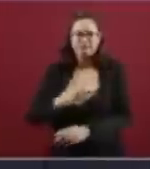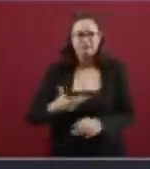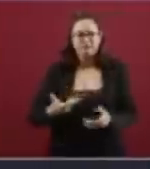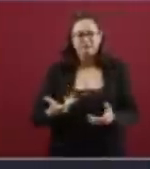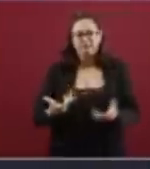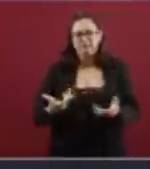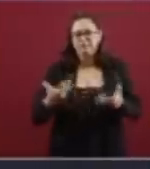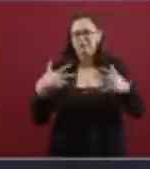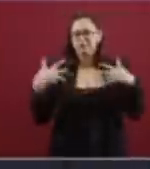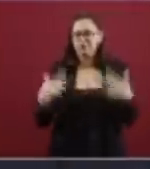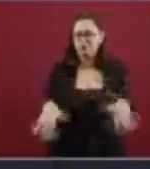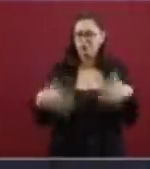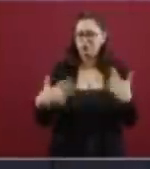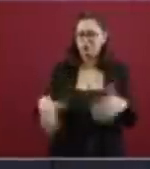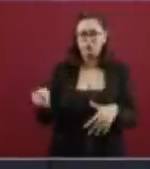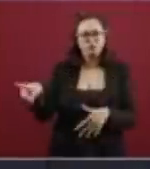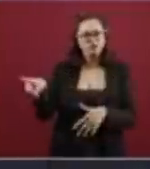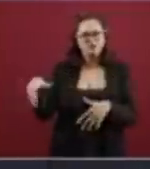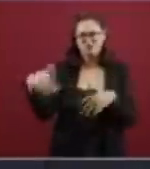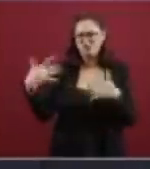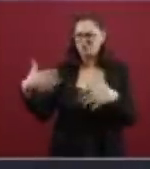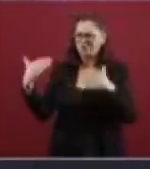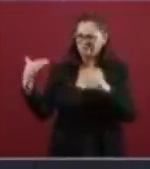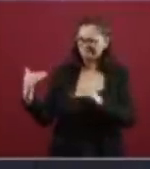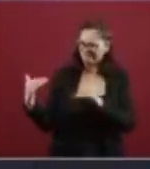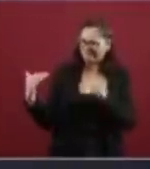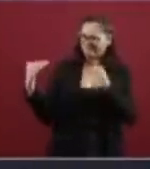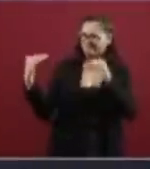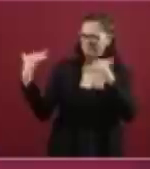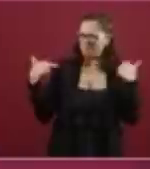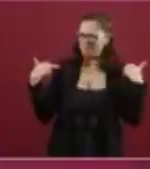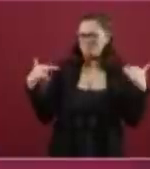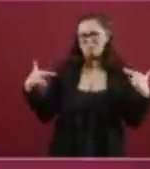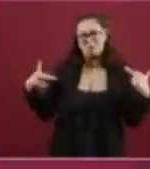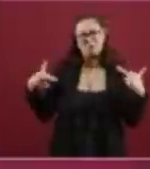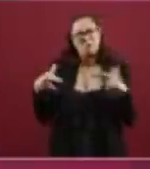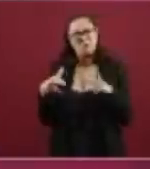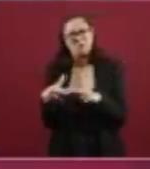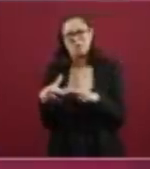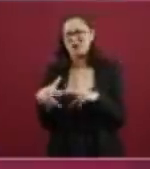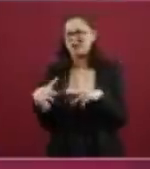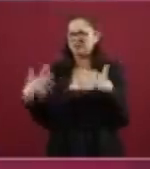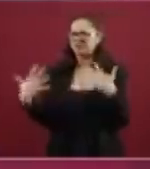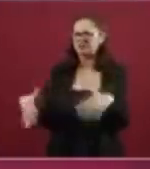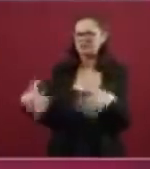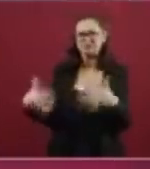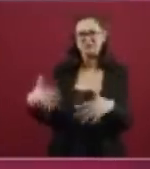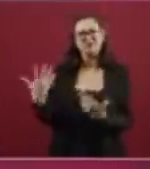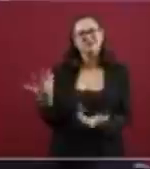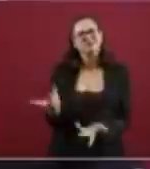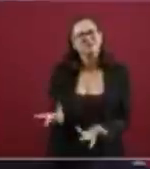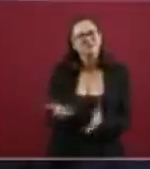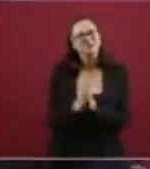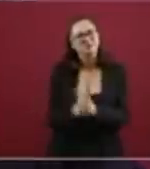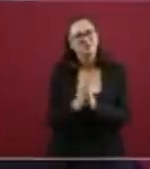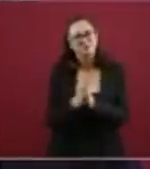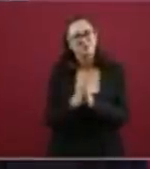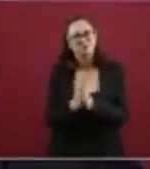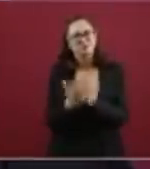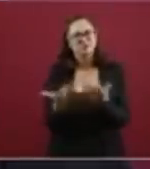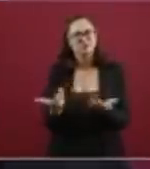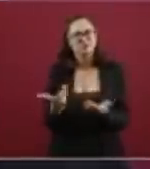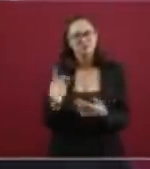era un apostolado el maestro. ¿Cómo no vamos a recordar a nuestras maestras, nuestros